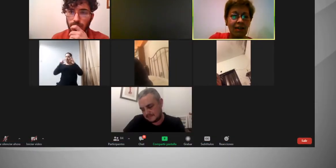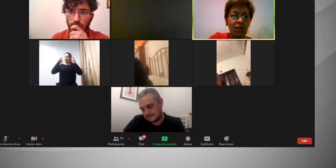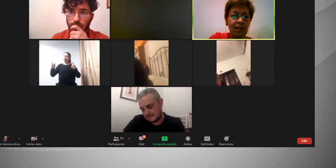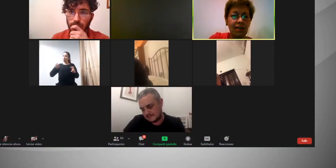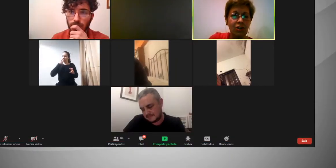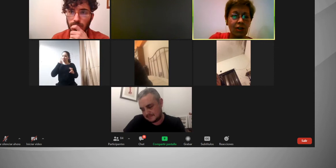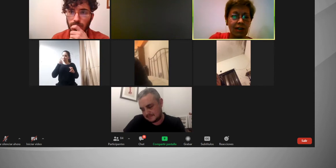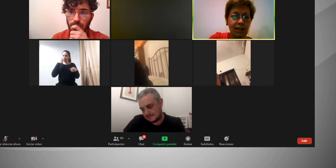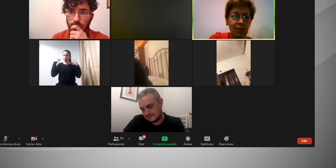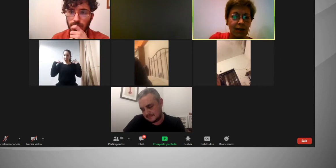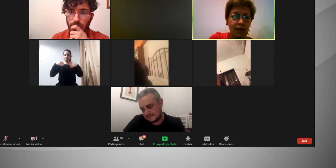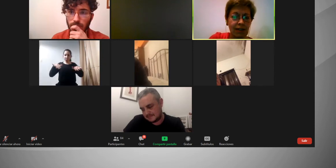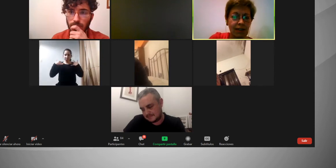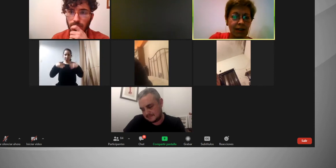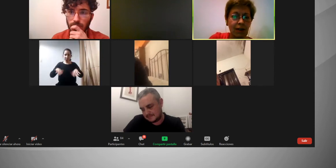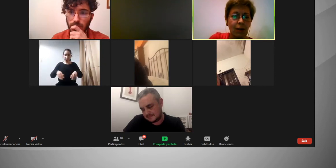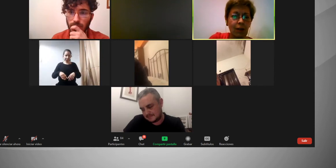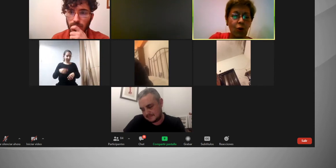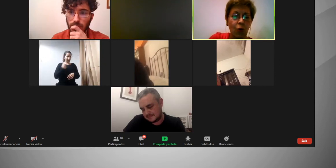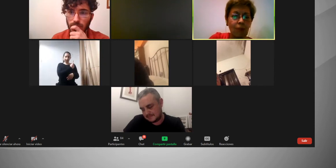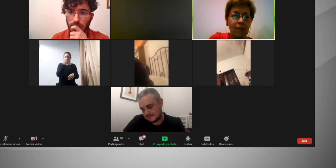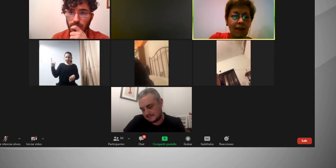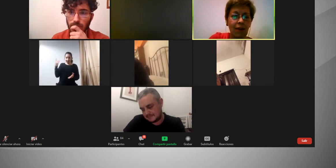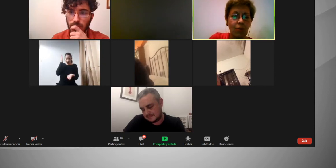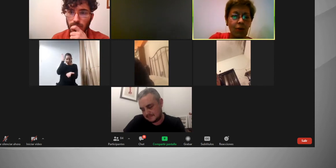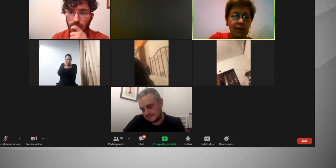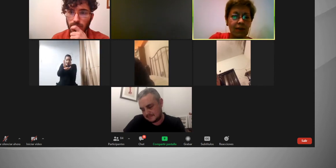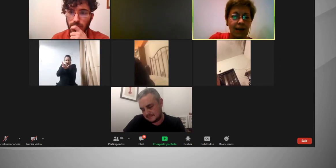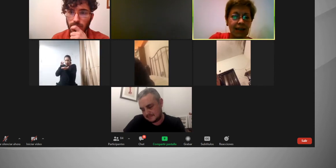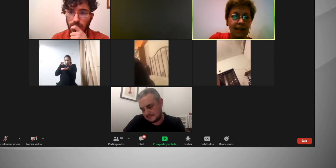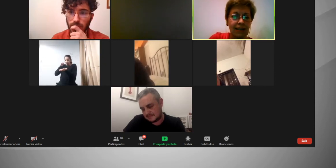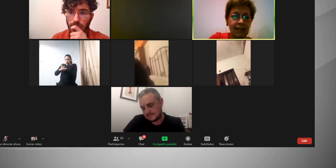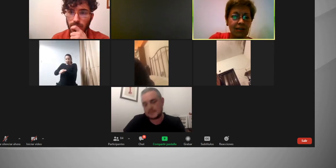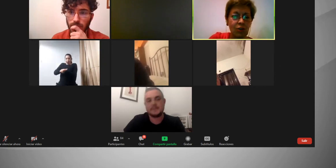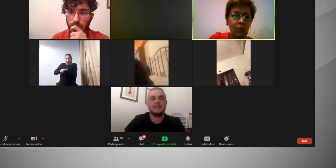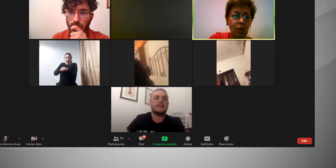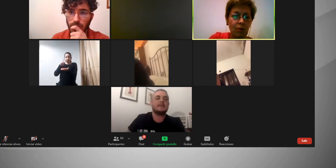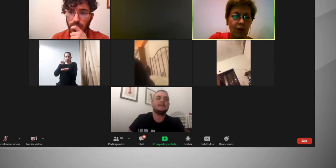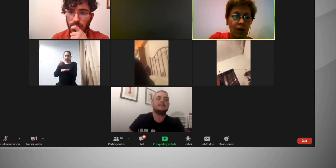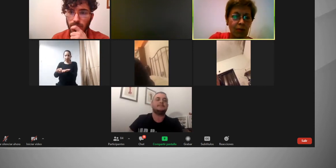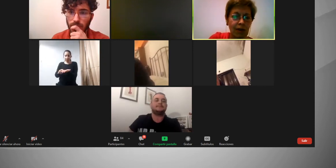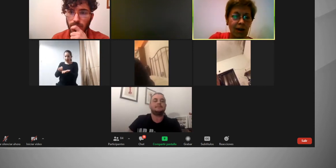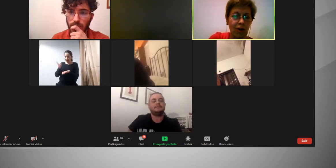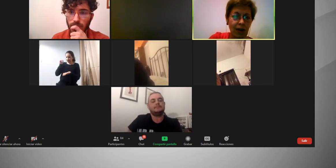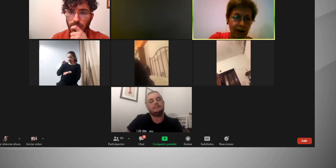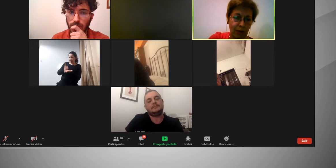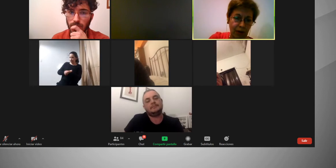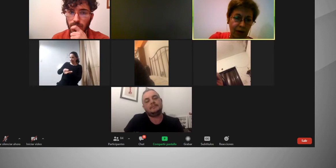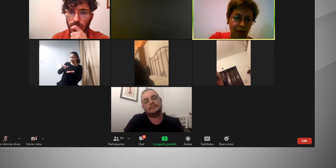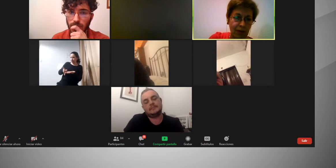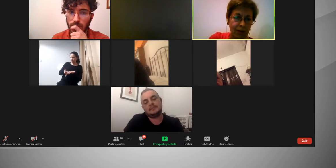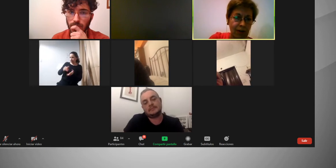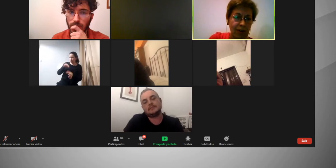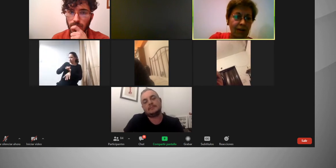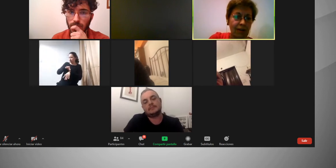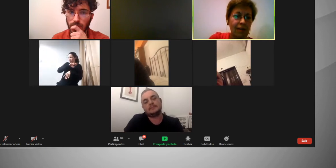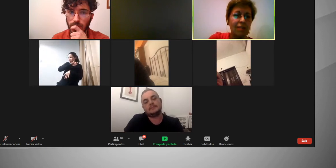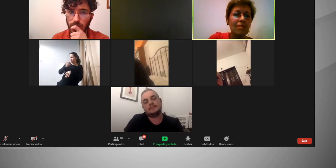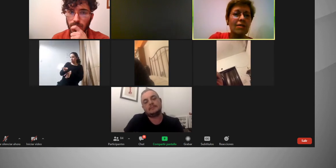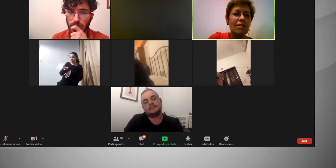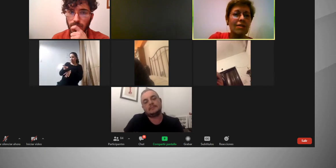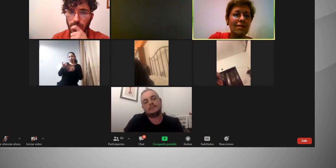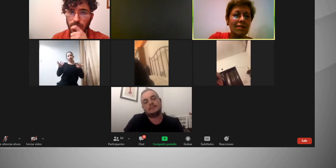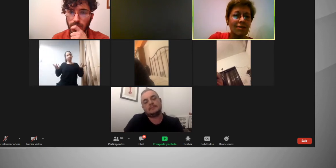parece que nada tiene que ver con el derecho legítimo a decidir, pero ¿cuán mediado puede estar esa decisión por el modelo médico hegemónico?